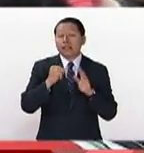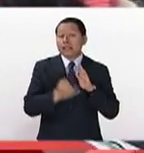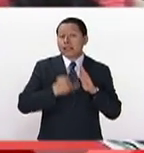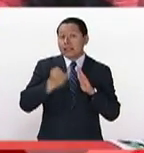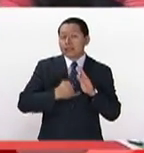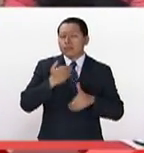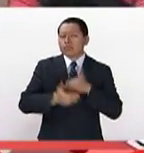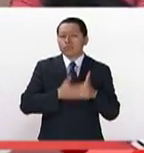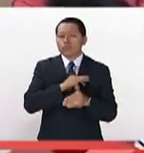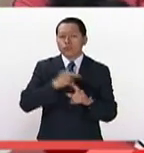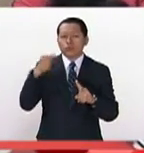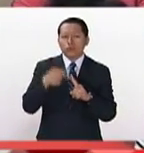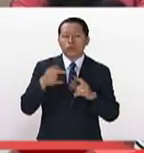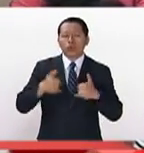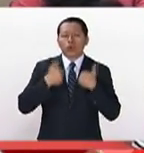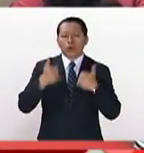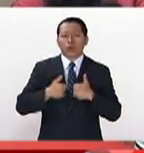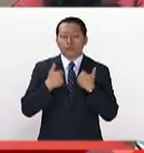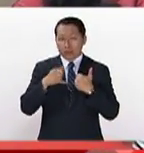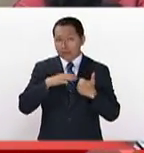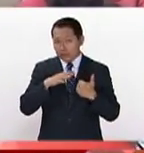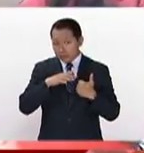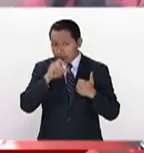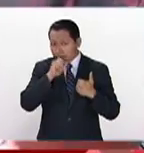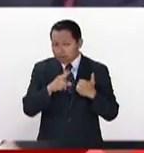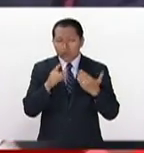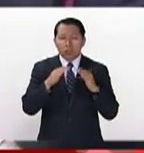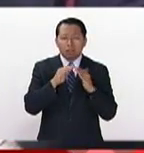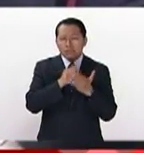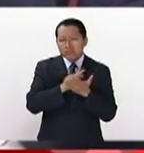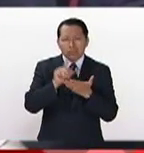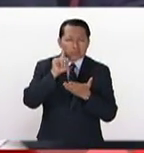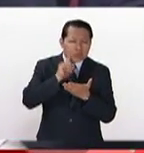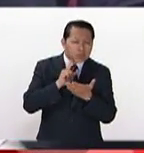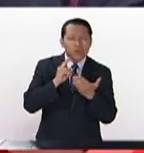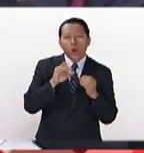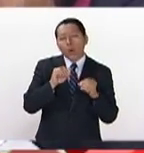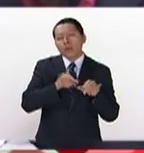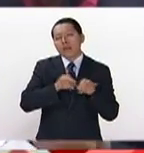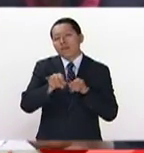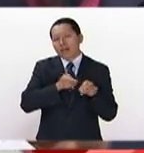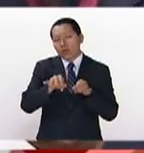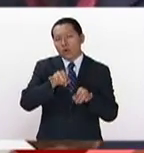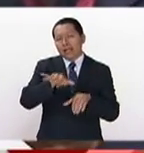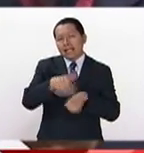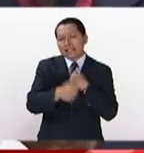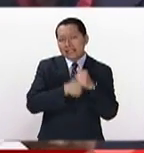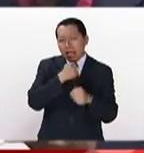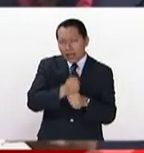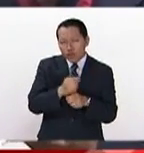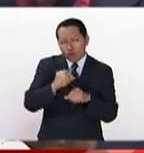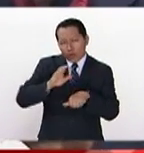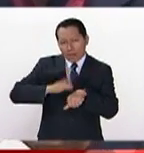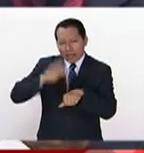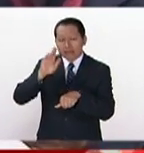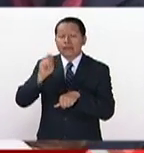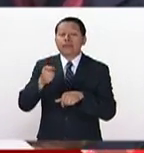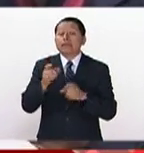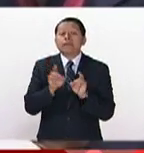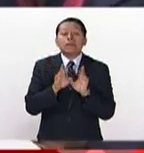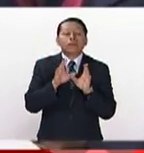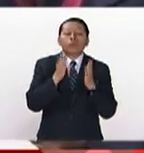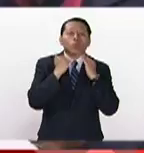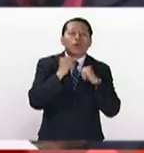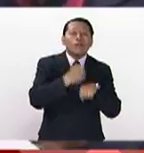INEA están dirigidos para jóvenes, amas de casa y trabajadores de 15 años de edad o más, que por diversas circunstancias no